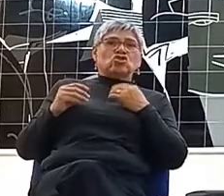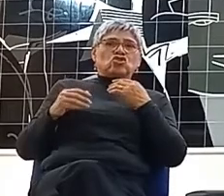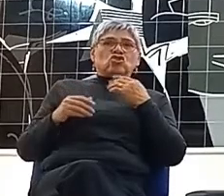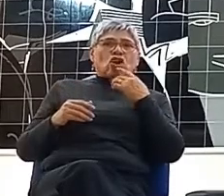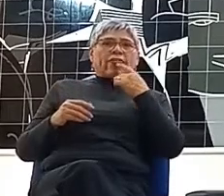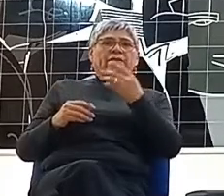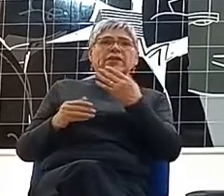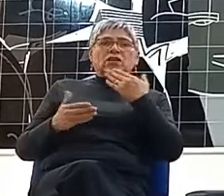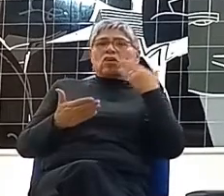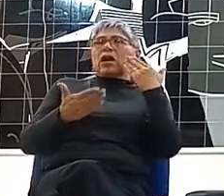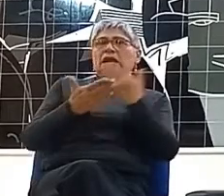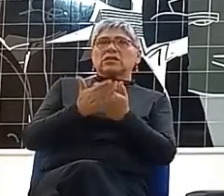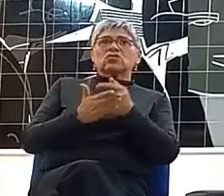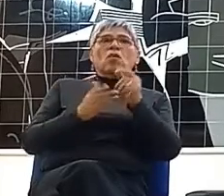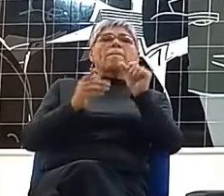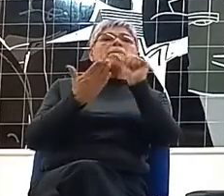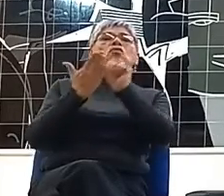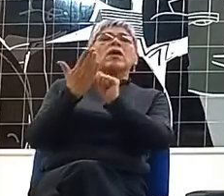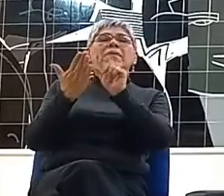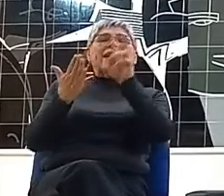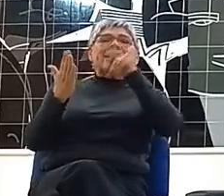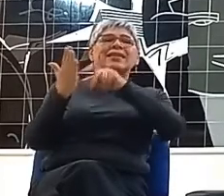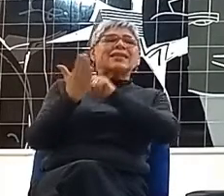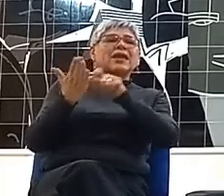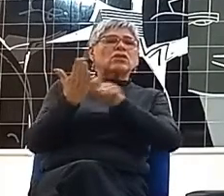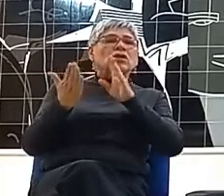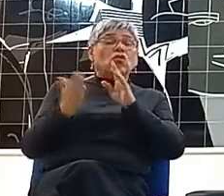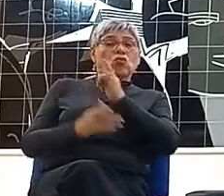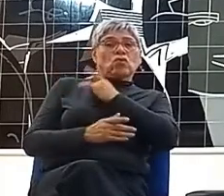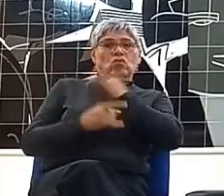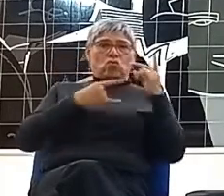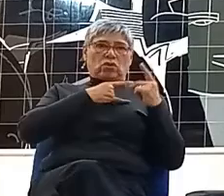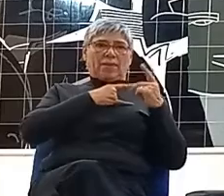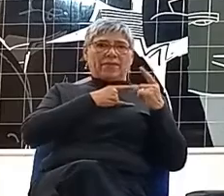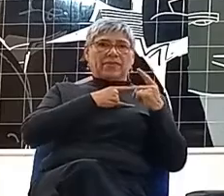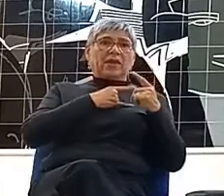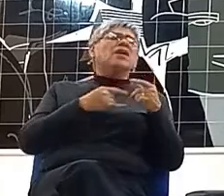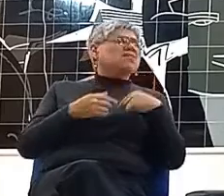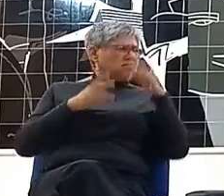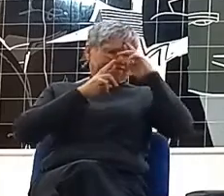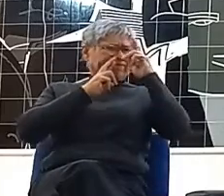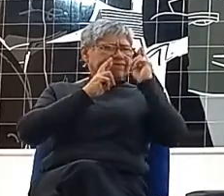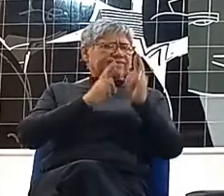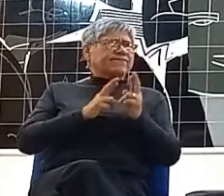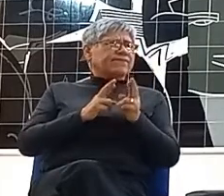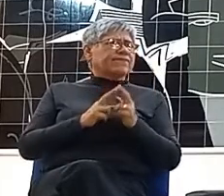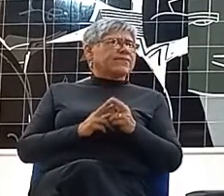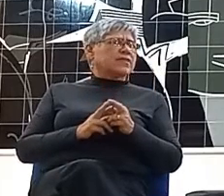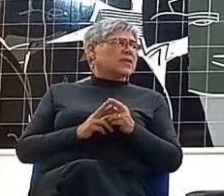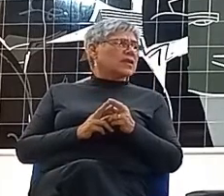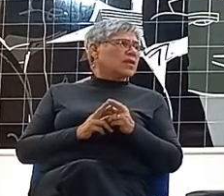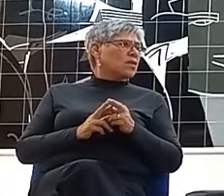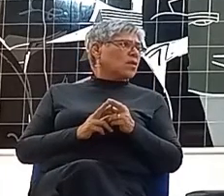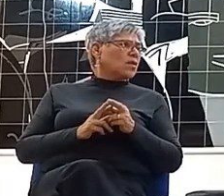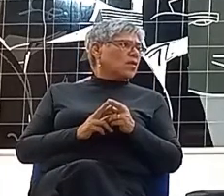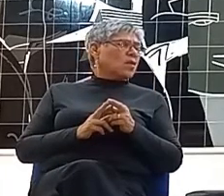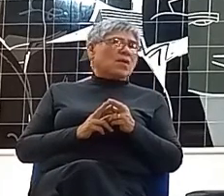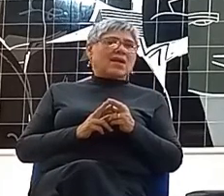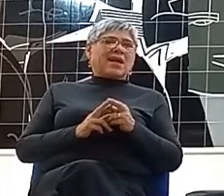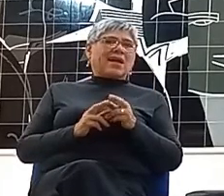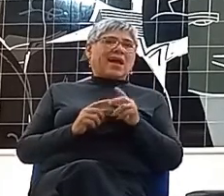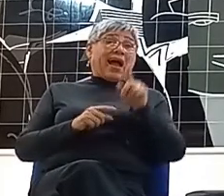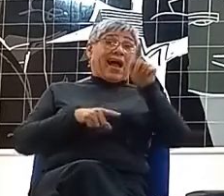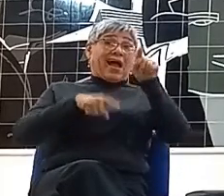de la Universidad Tecnológica de Pereira, pues a la gente hay que reconocerlo. Buena parte de